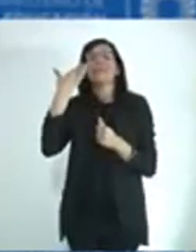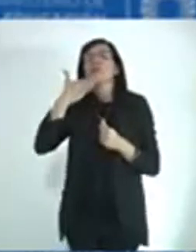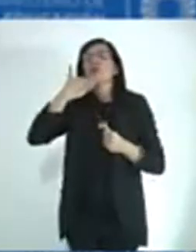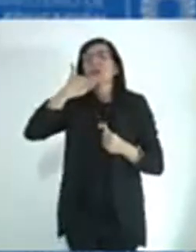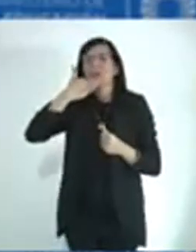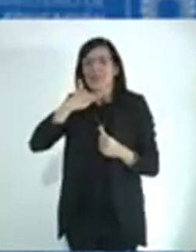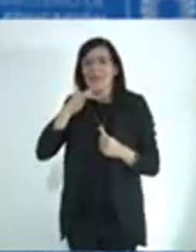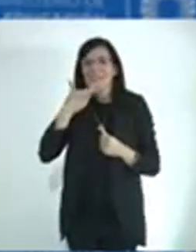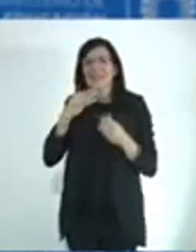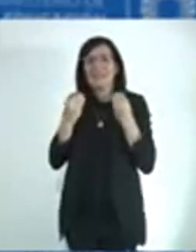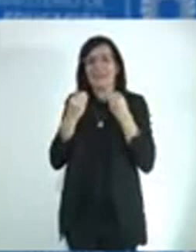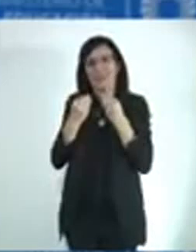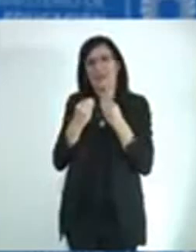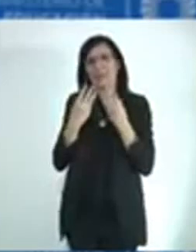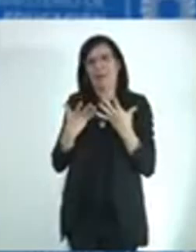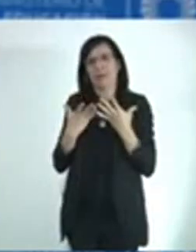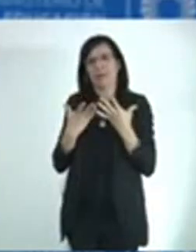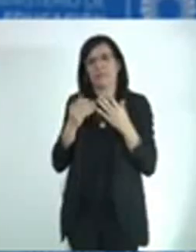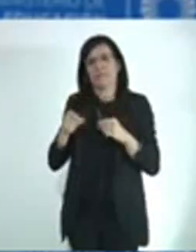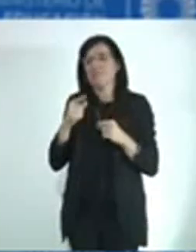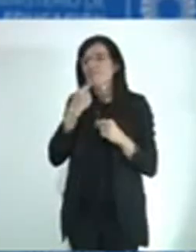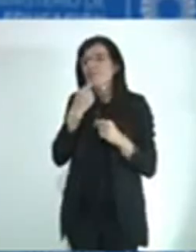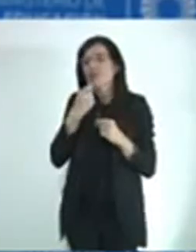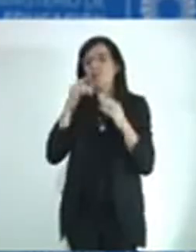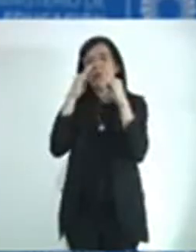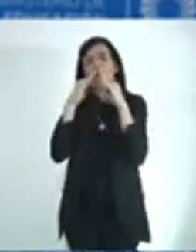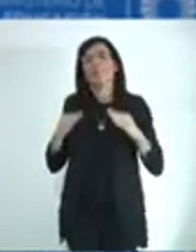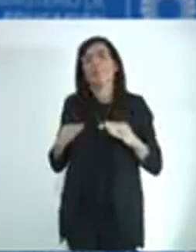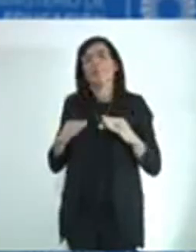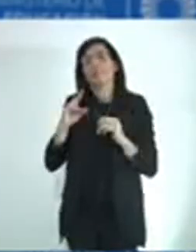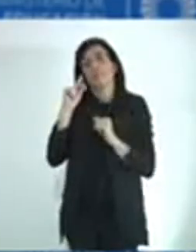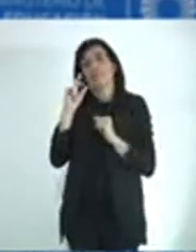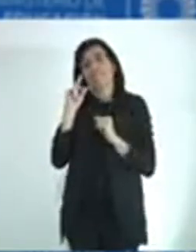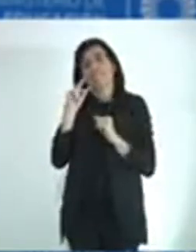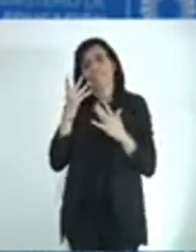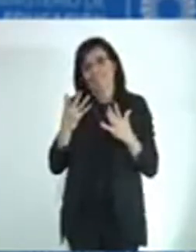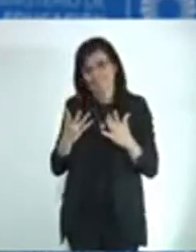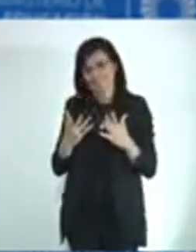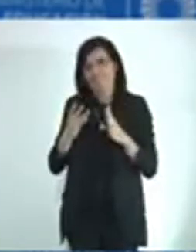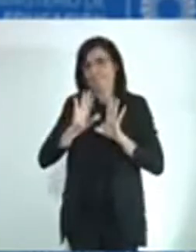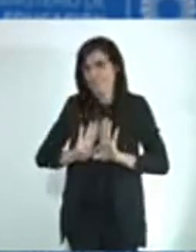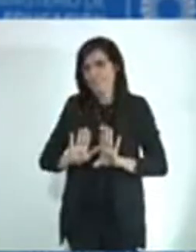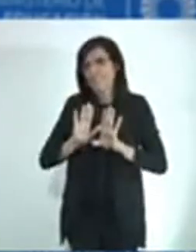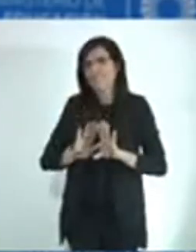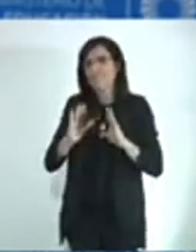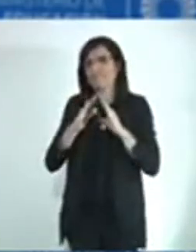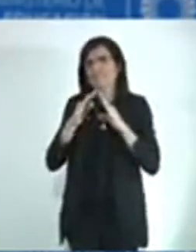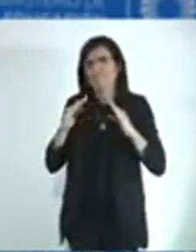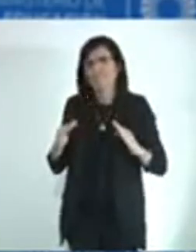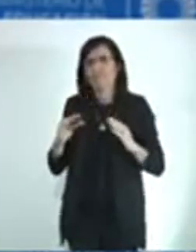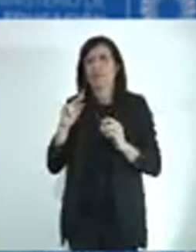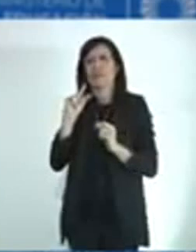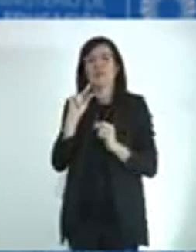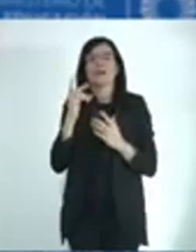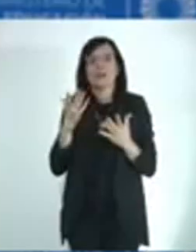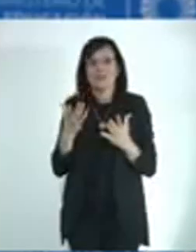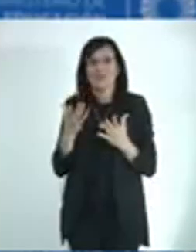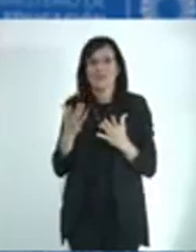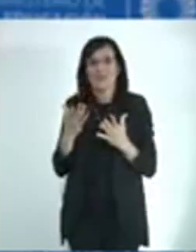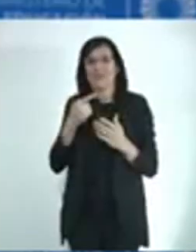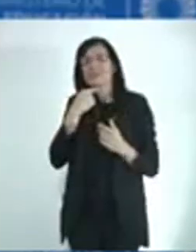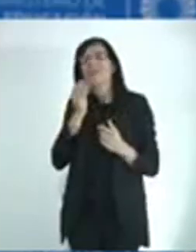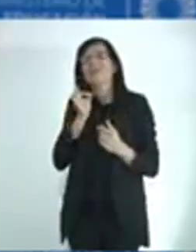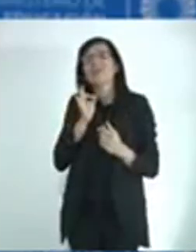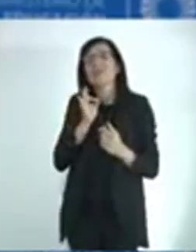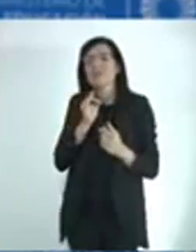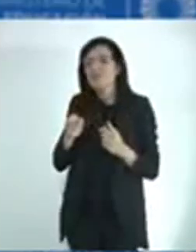entender qué es lo que está pasando en la institución es que empezamos a trabajar en conjunto con los docentes en relación a poder entender